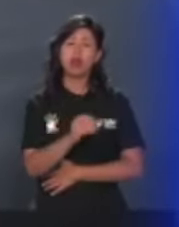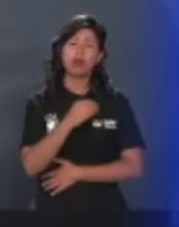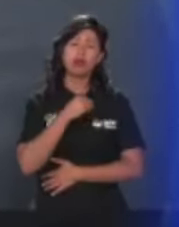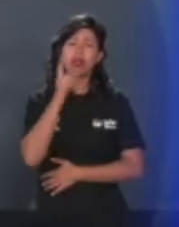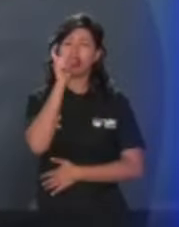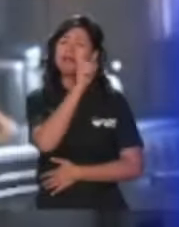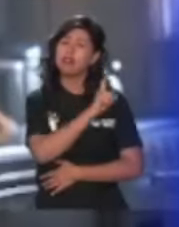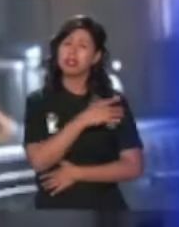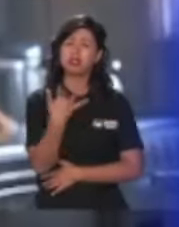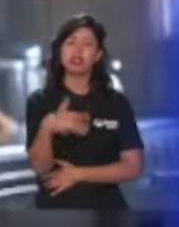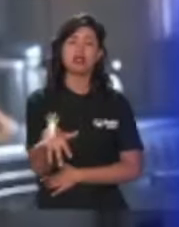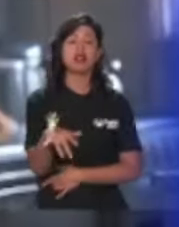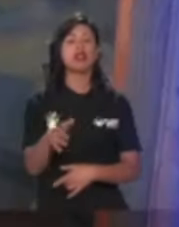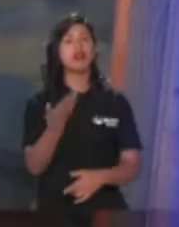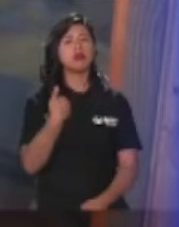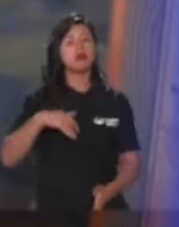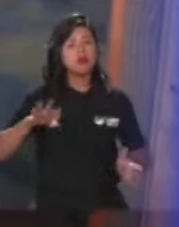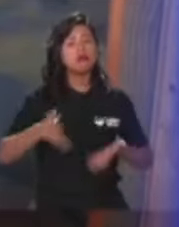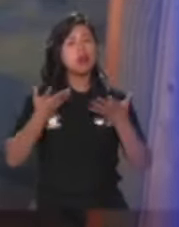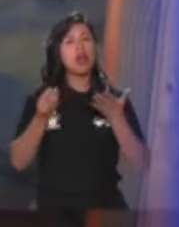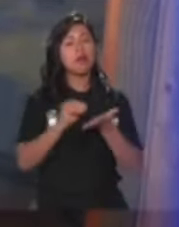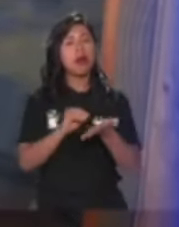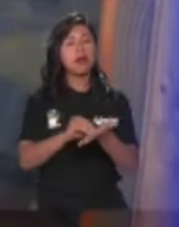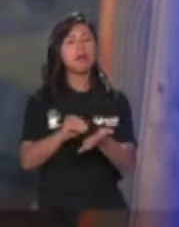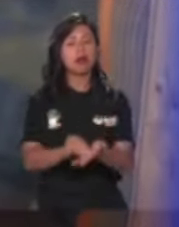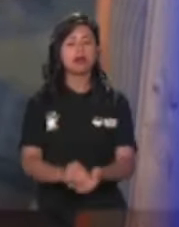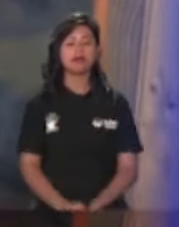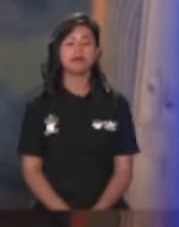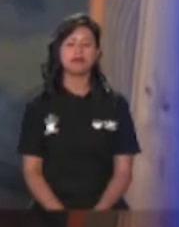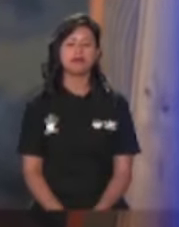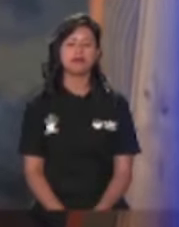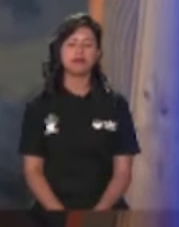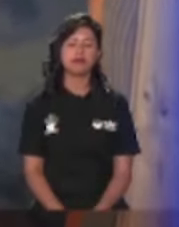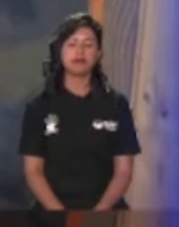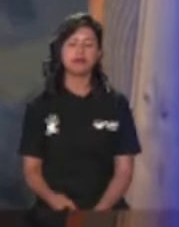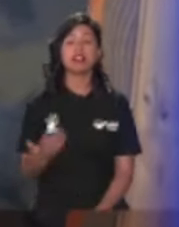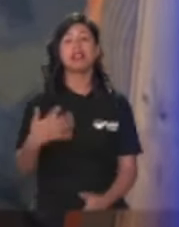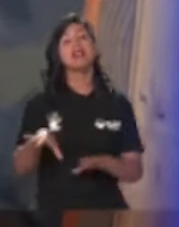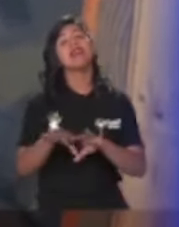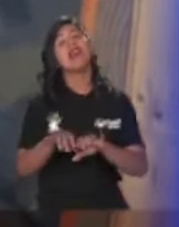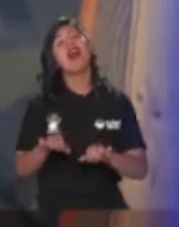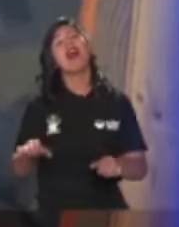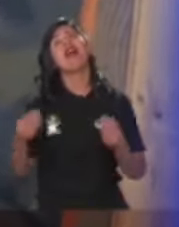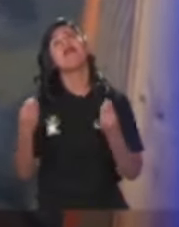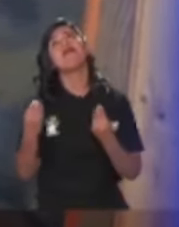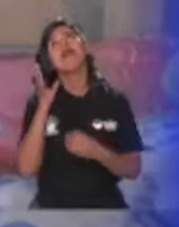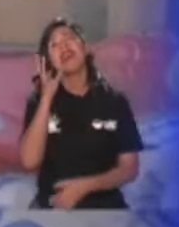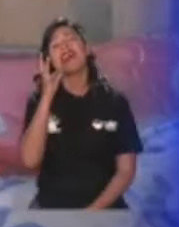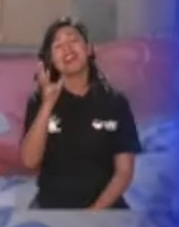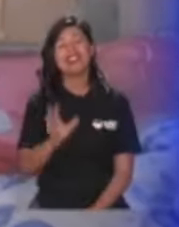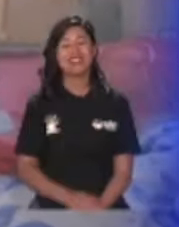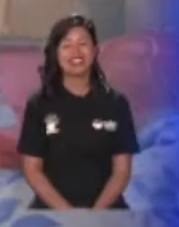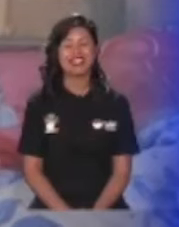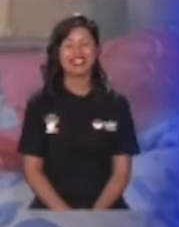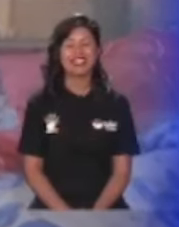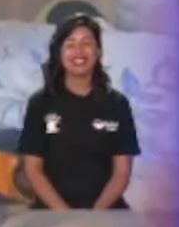que iba salía más robustecido, con más ganas de hacer las cosas. ¿Estoy listo yo con la cólera? Ya, bueno. ¿Tú esto